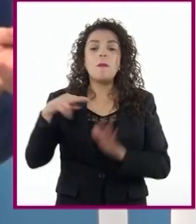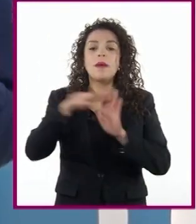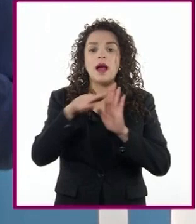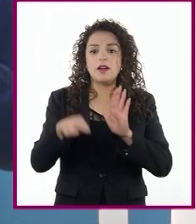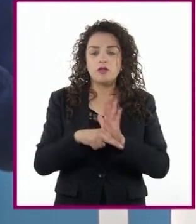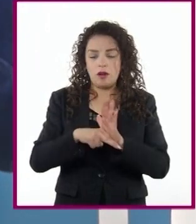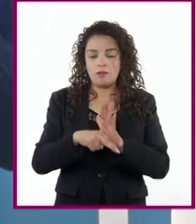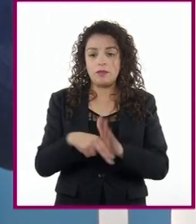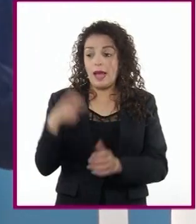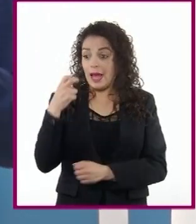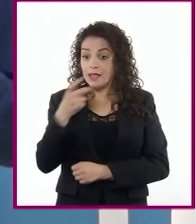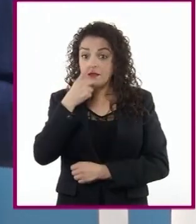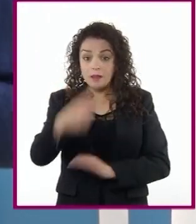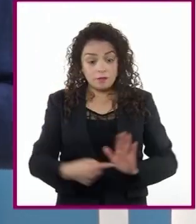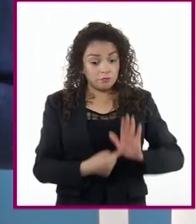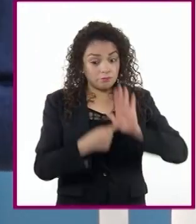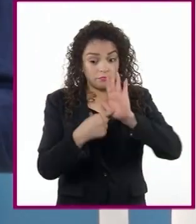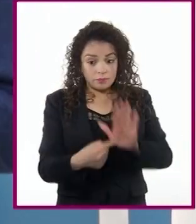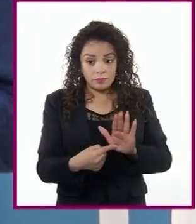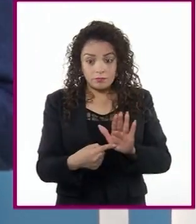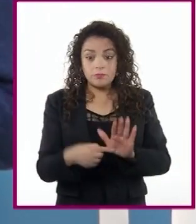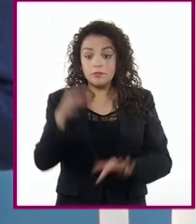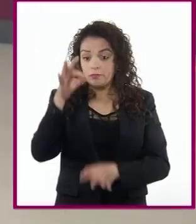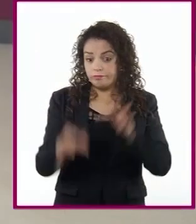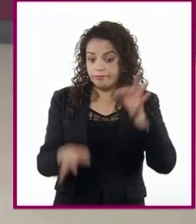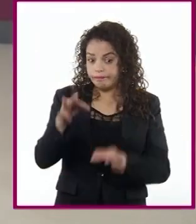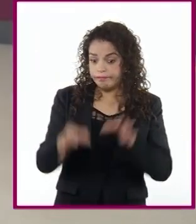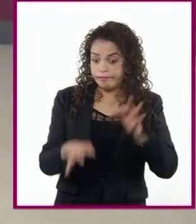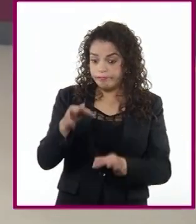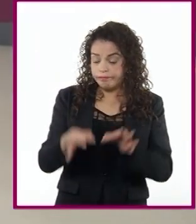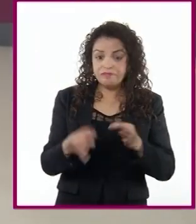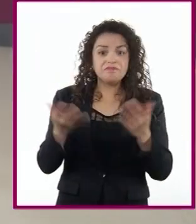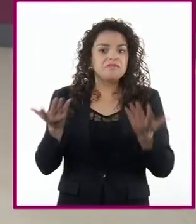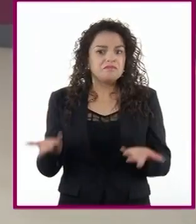este estatuto, la Corte trabaja